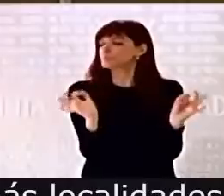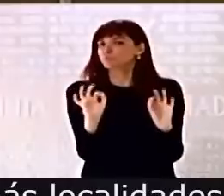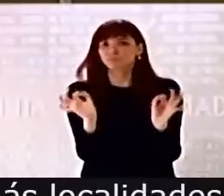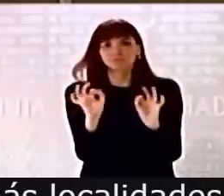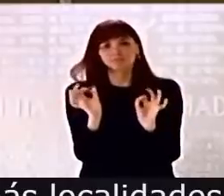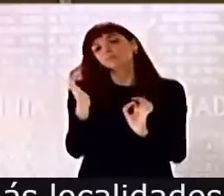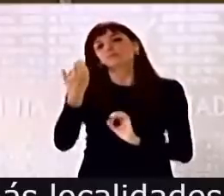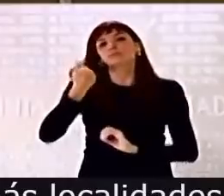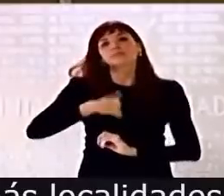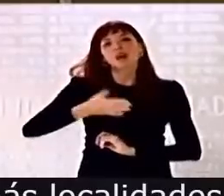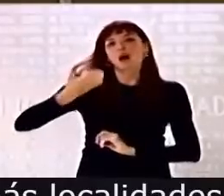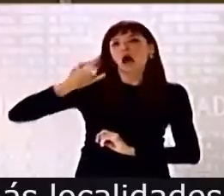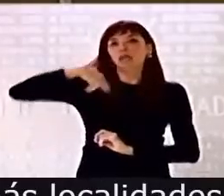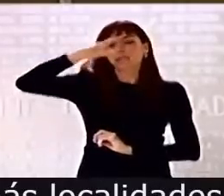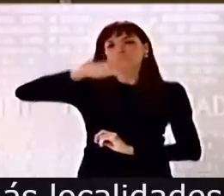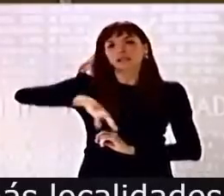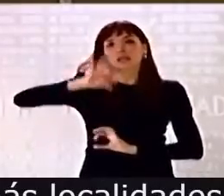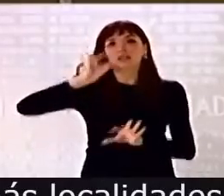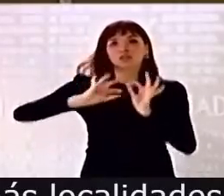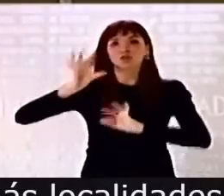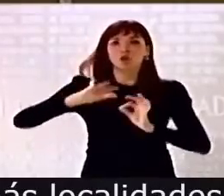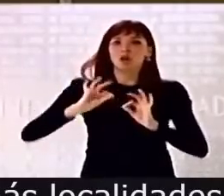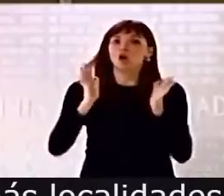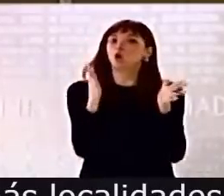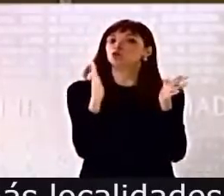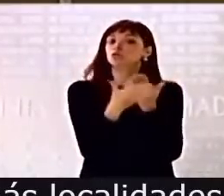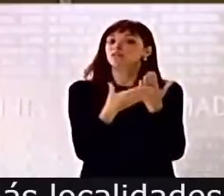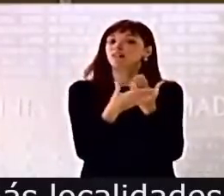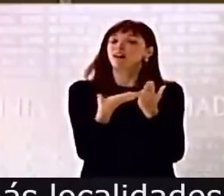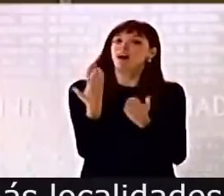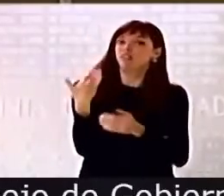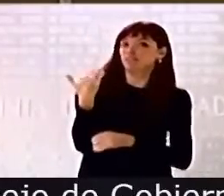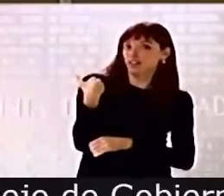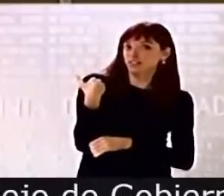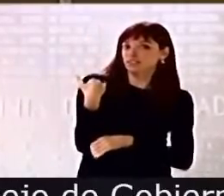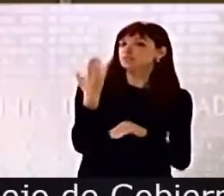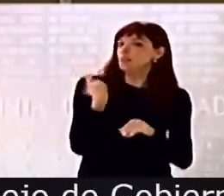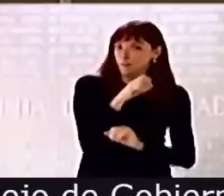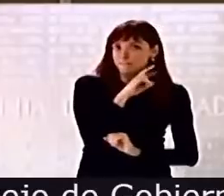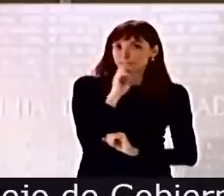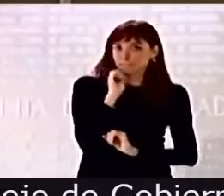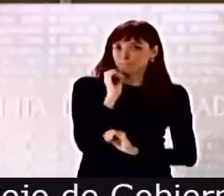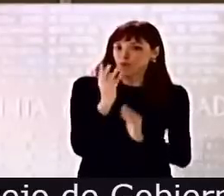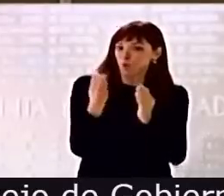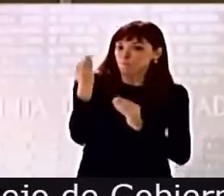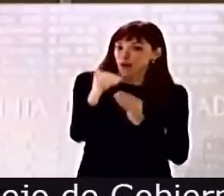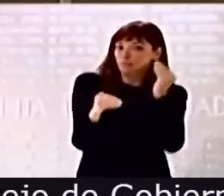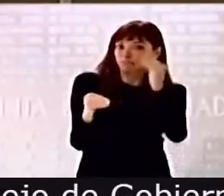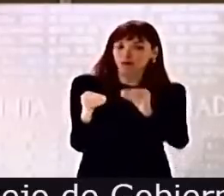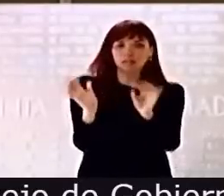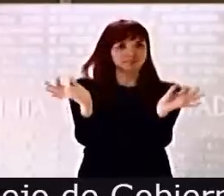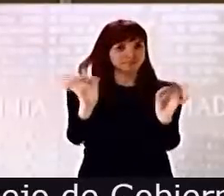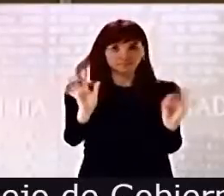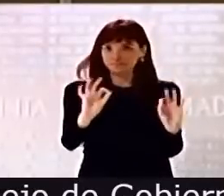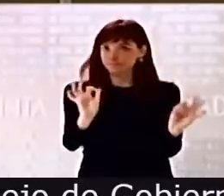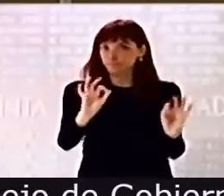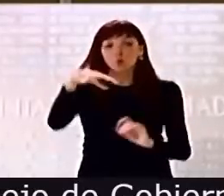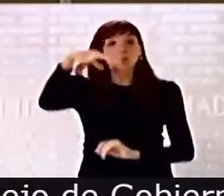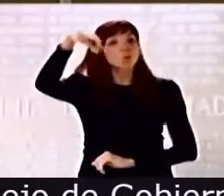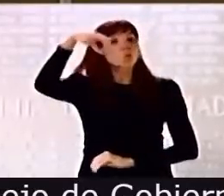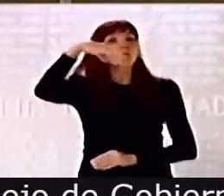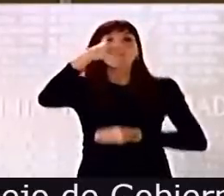por decisiones de consejos de gobierno anteriores y que lo único que hacemos